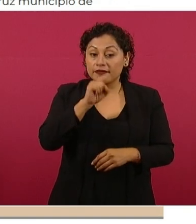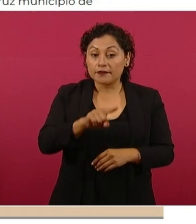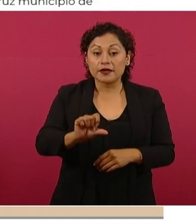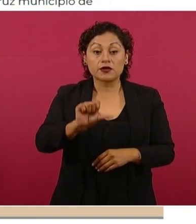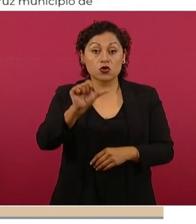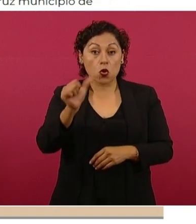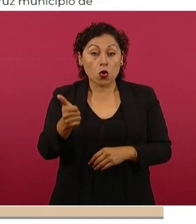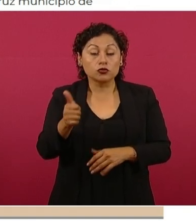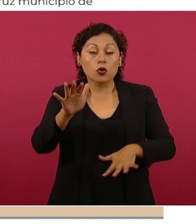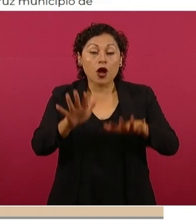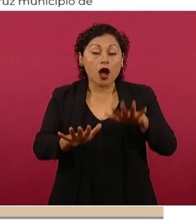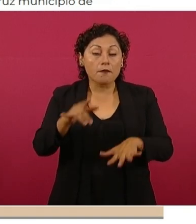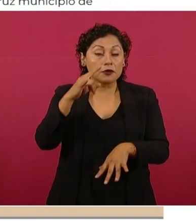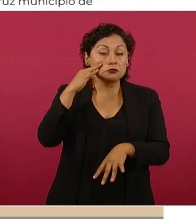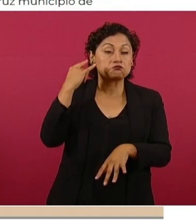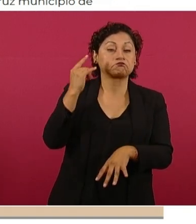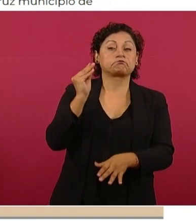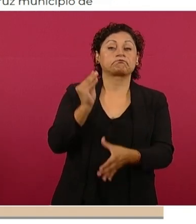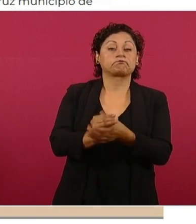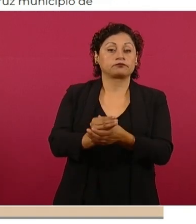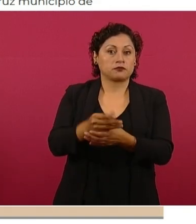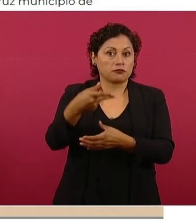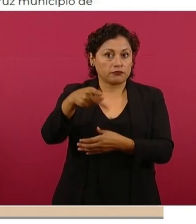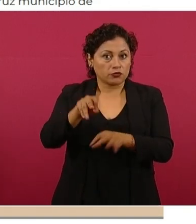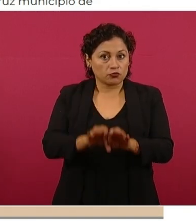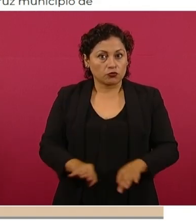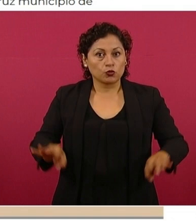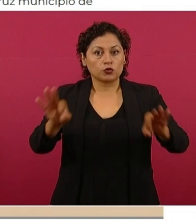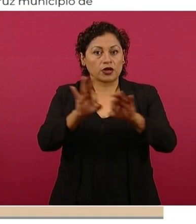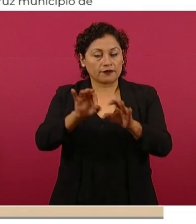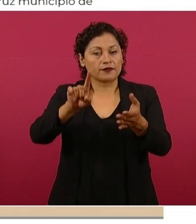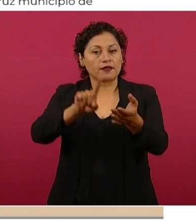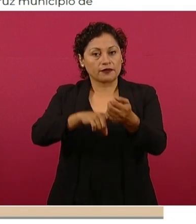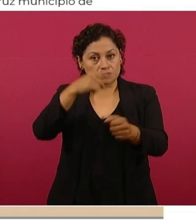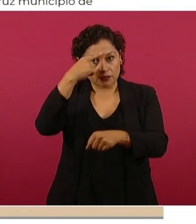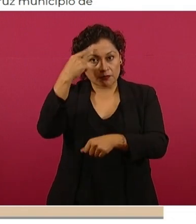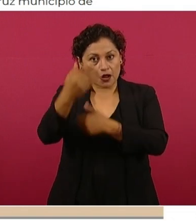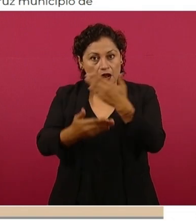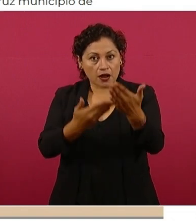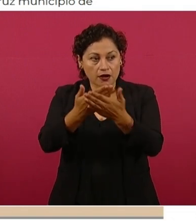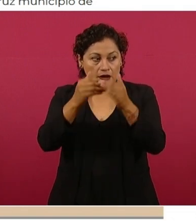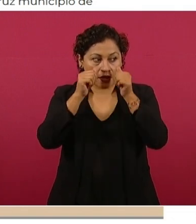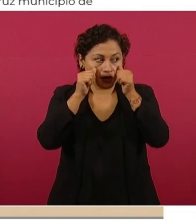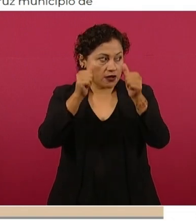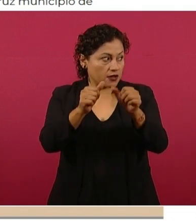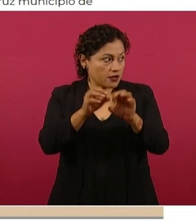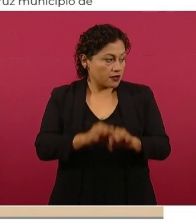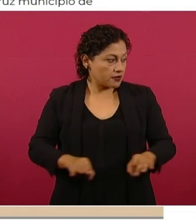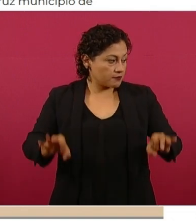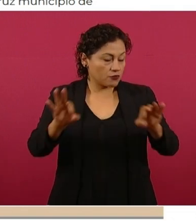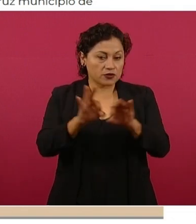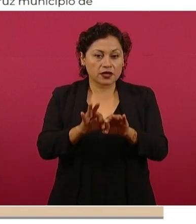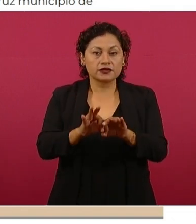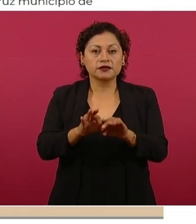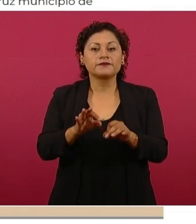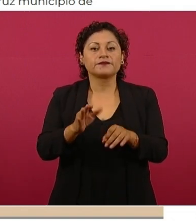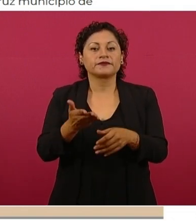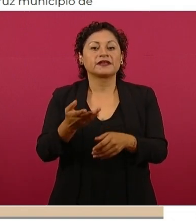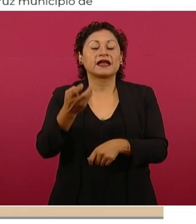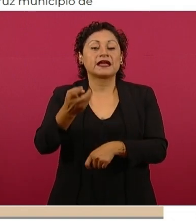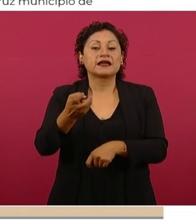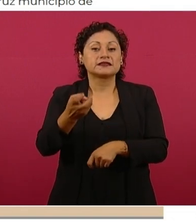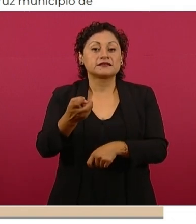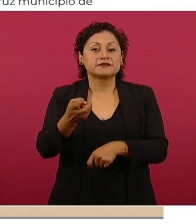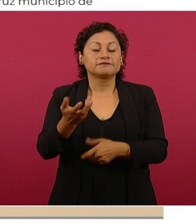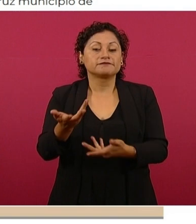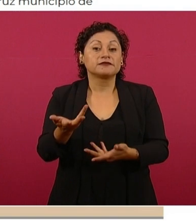es poco visto y que es importante en este modelo de atención integral a la salud para el bienestar, que está centrado en las personas,